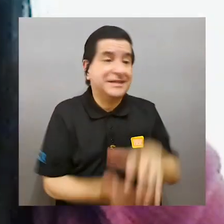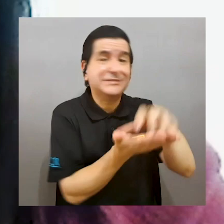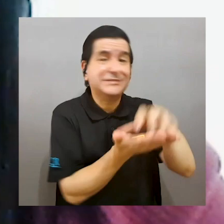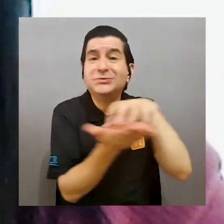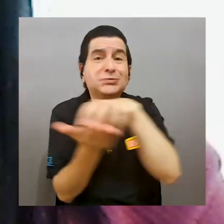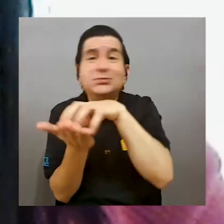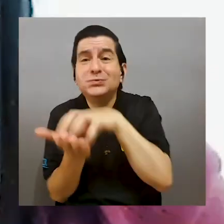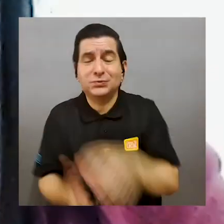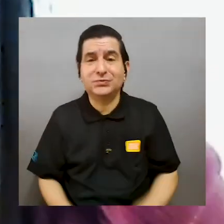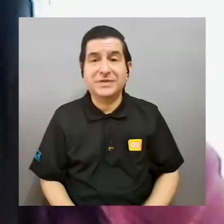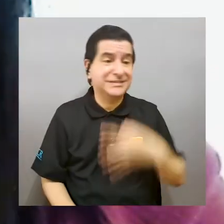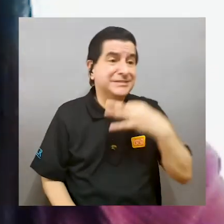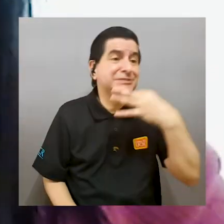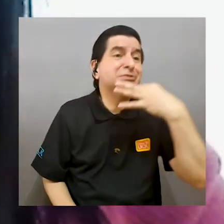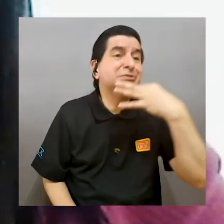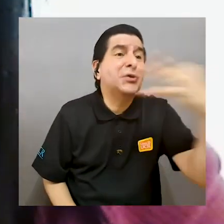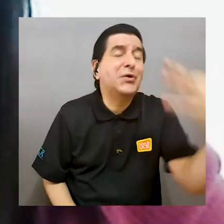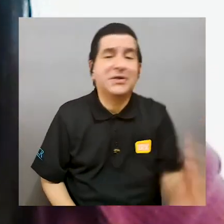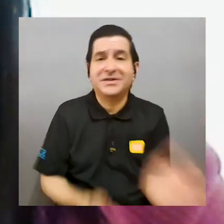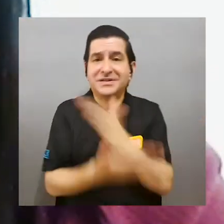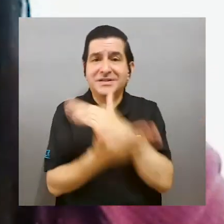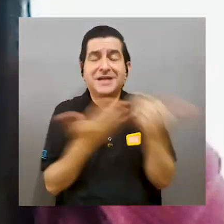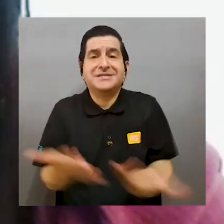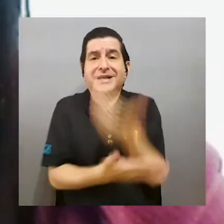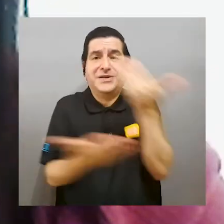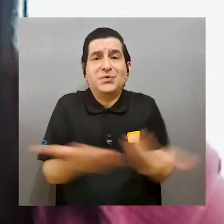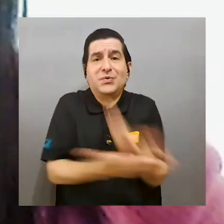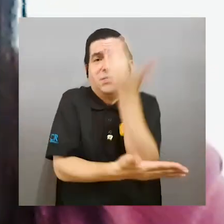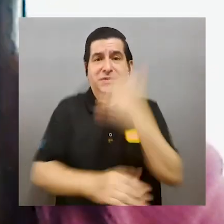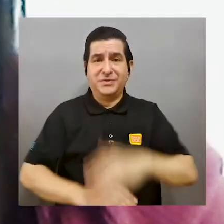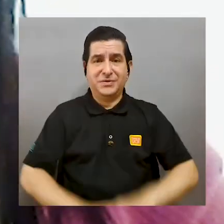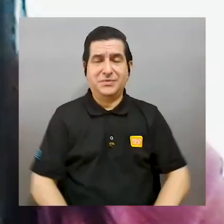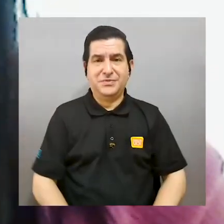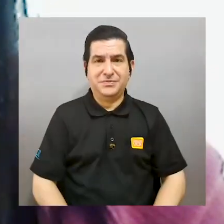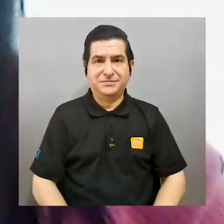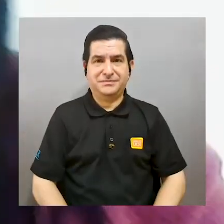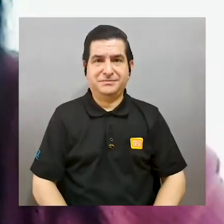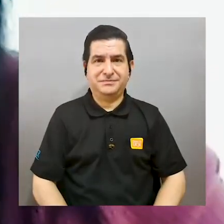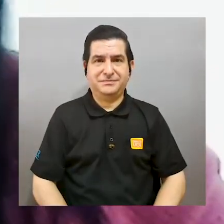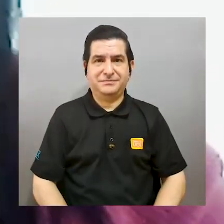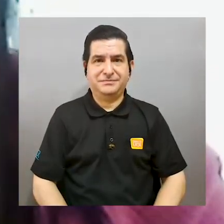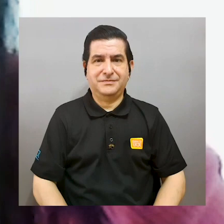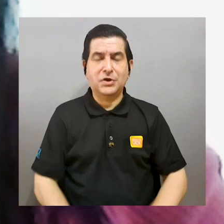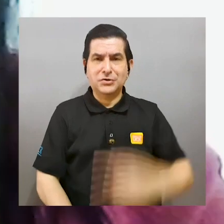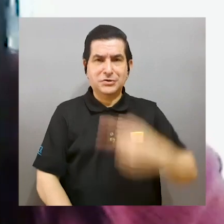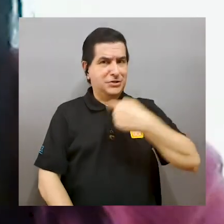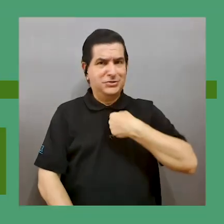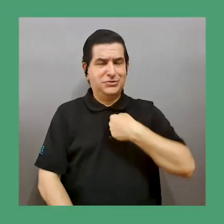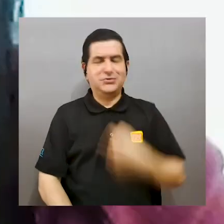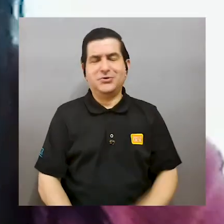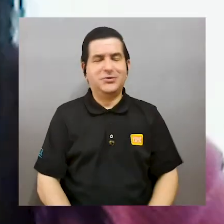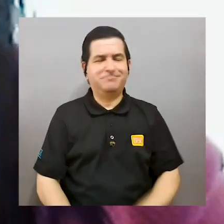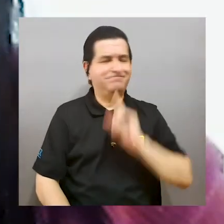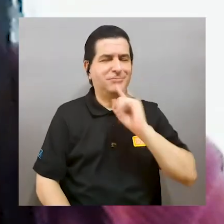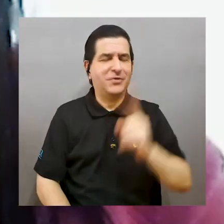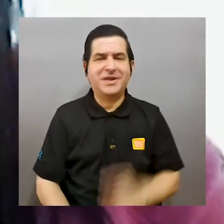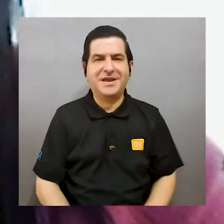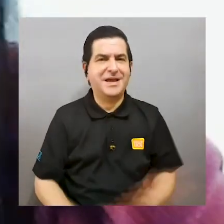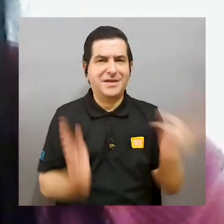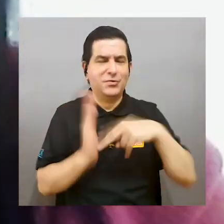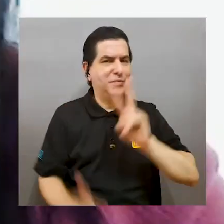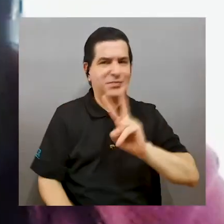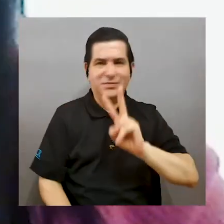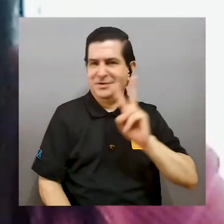es algo incierto, ¿verdad? Esto es todos los días algo nuevo. Entonces no me arriesgo a decir que